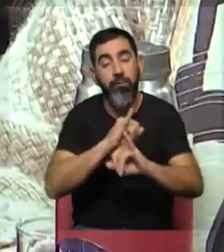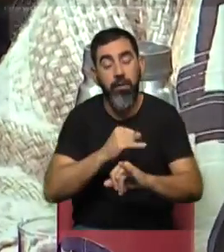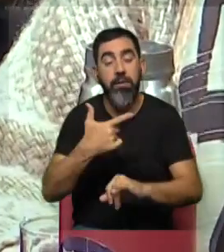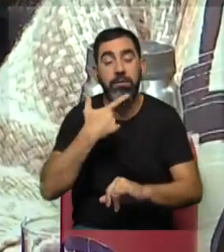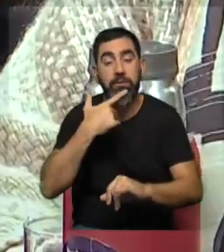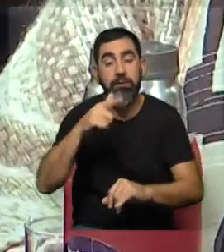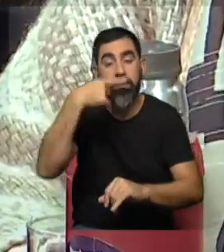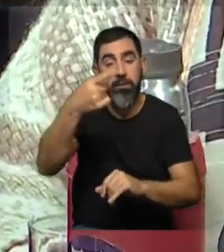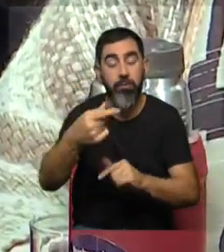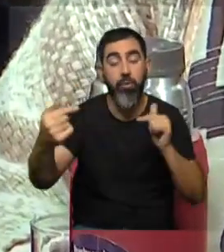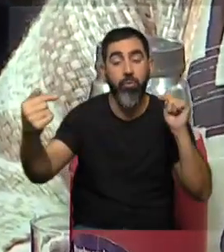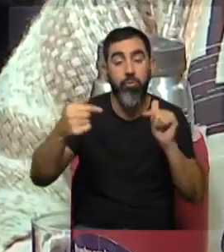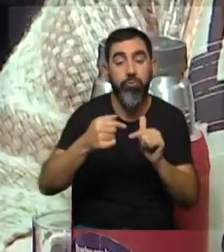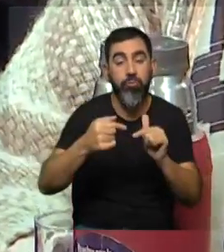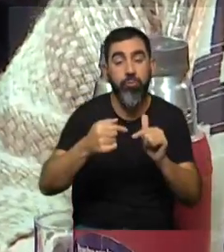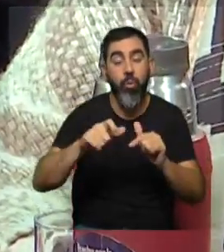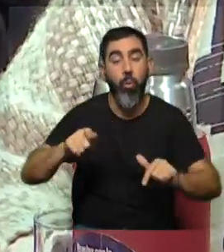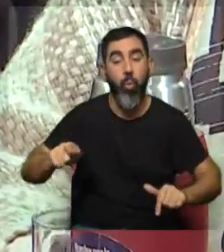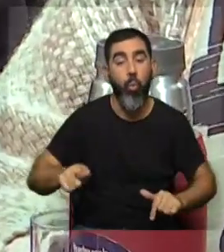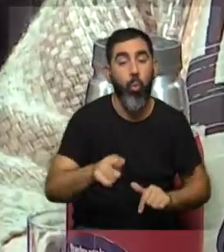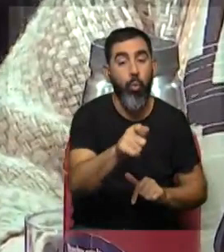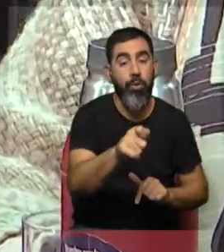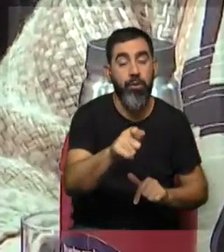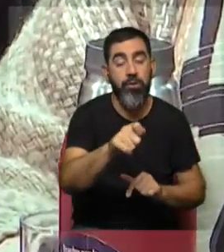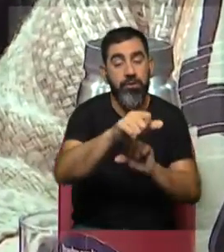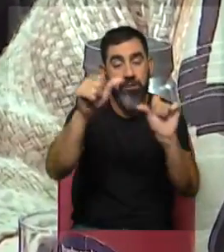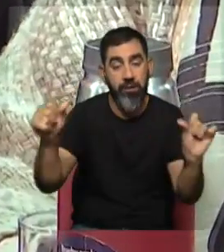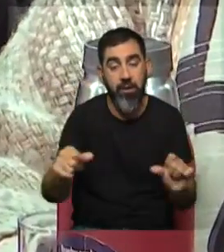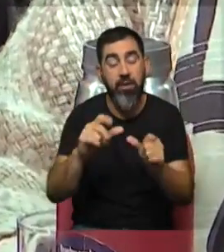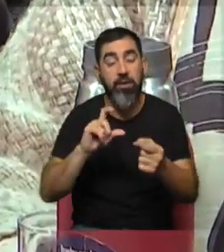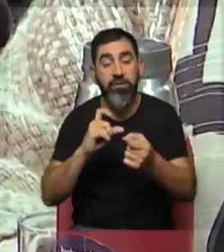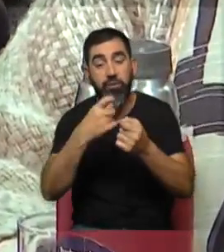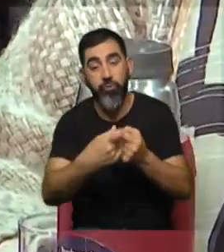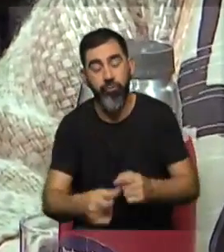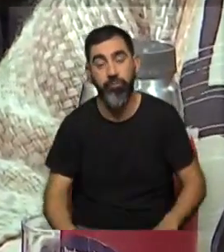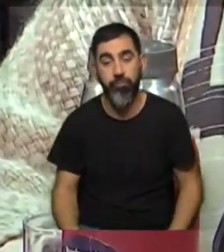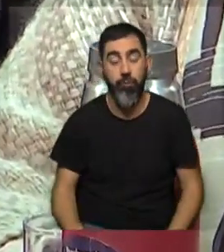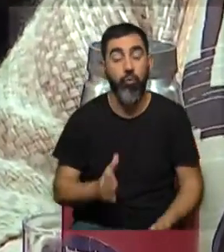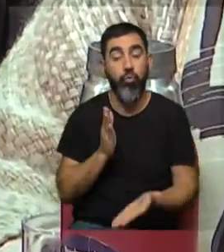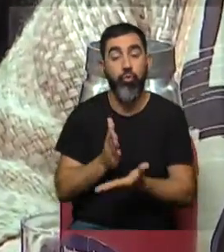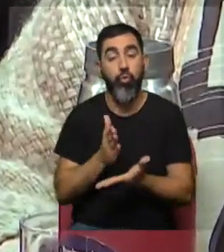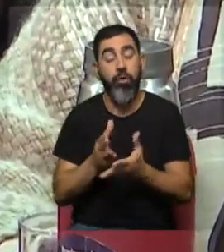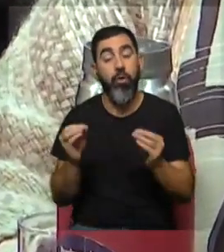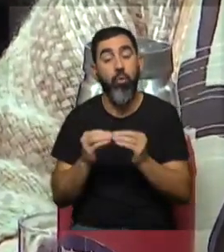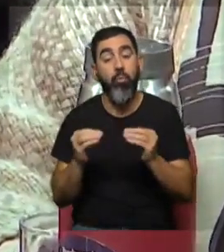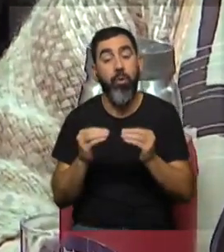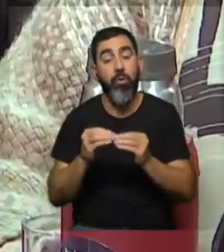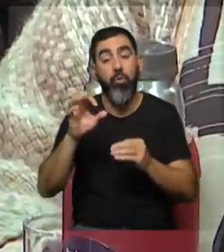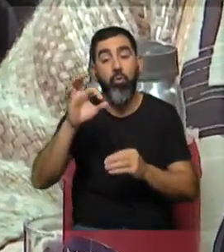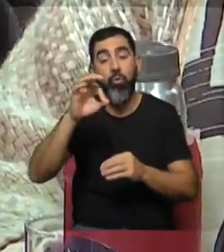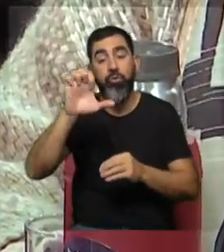contra la judicialización de las acciones sindicales en Solidaridad con nuestros compañeros